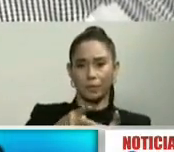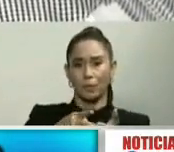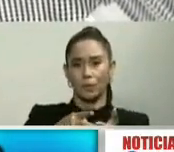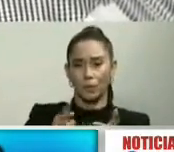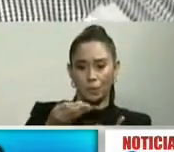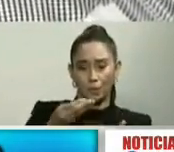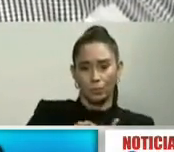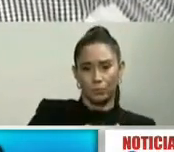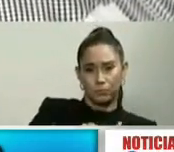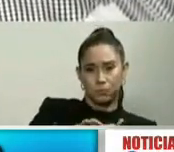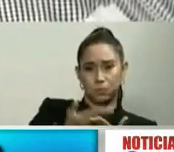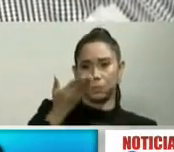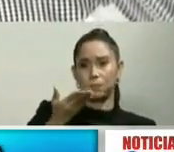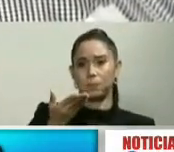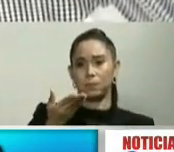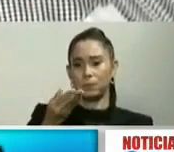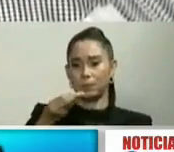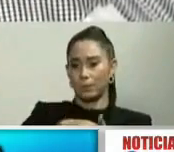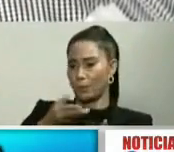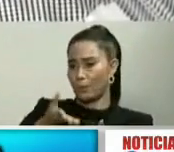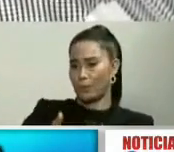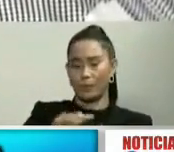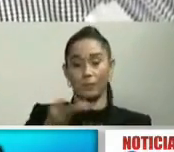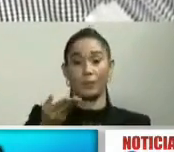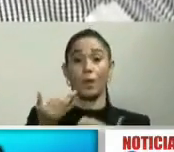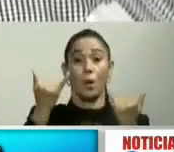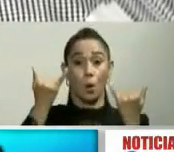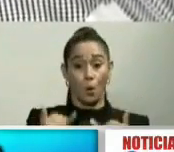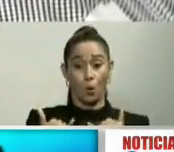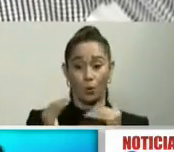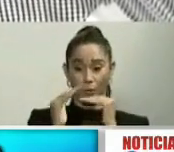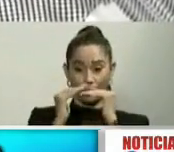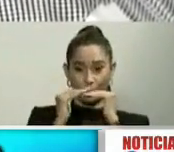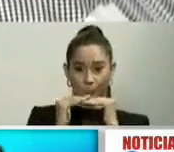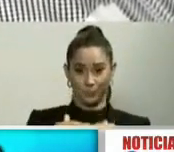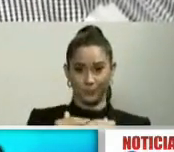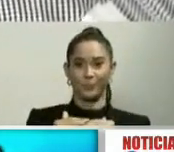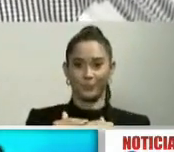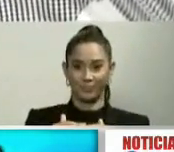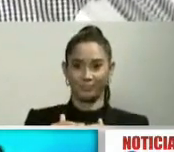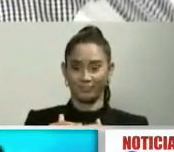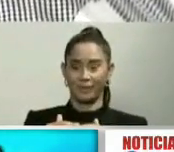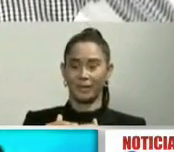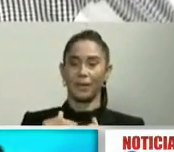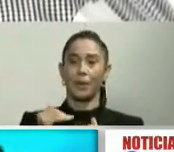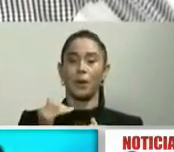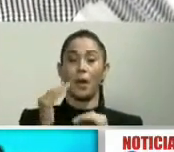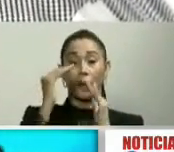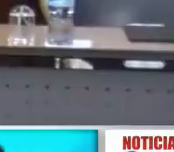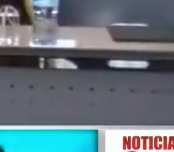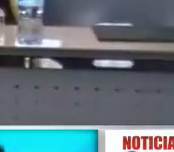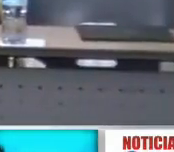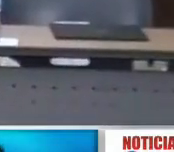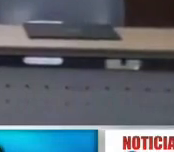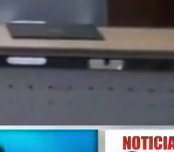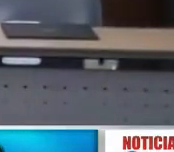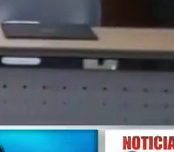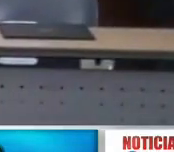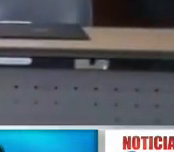Hoy logramos superar la inflación, que ha sido acumulada alrededor de un 10.5%.